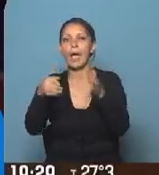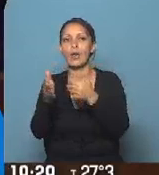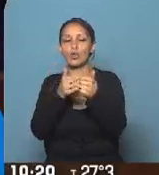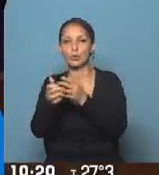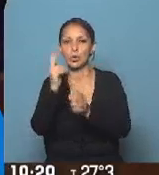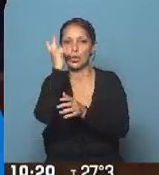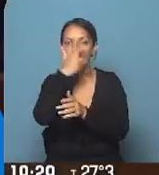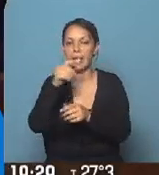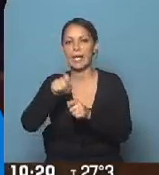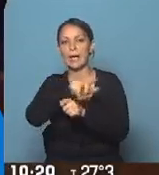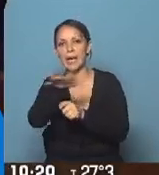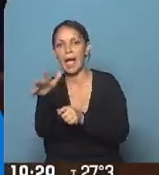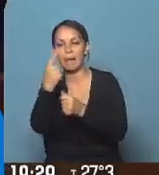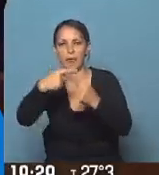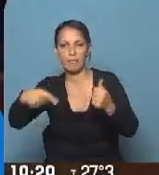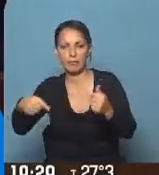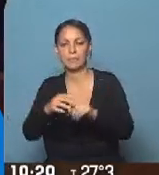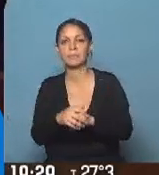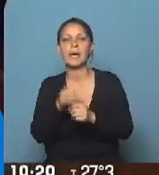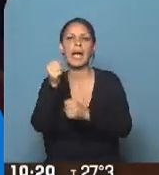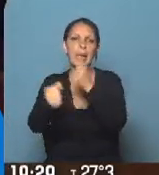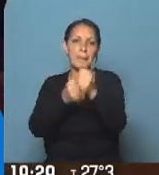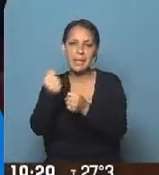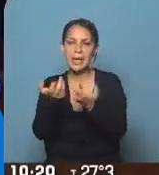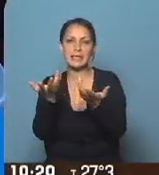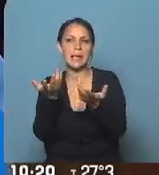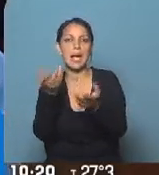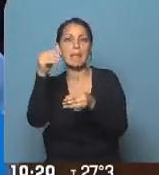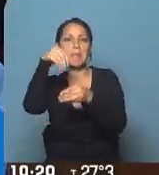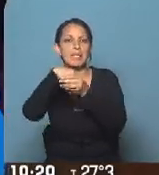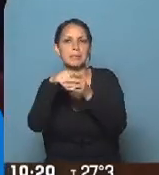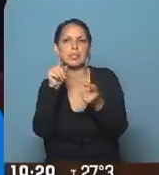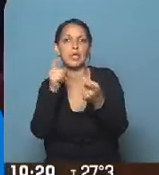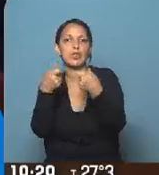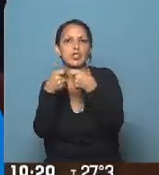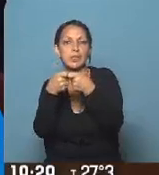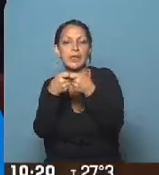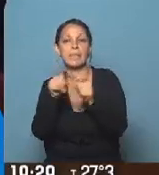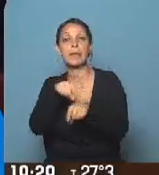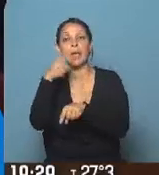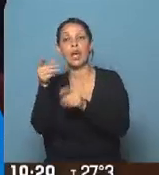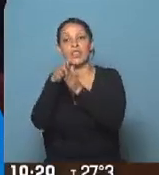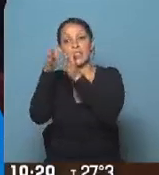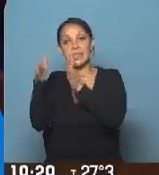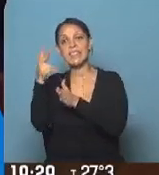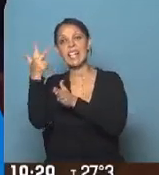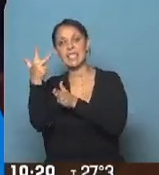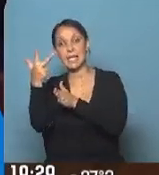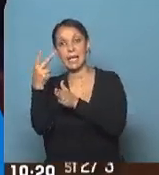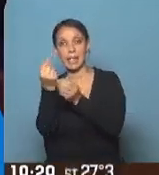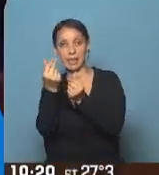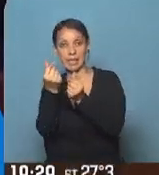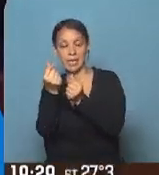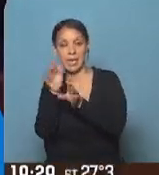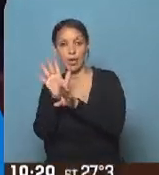estancias, bueno, en empresas, en participaciones empresarias y demás. Y el tercer dinero de ese mecanismo, porque había